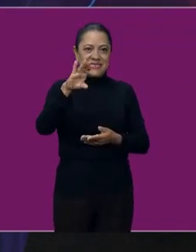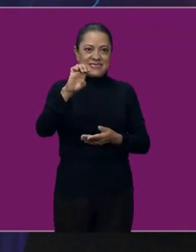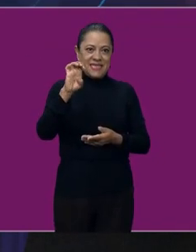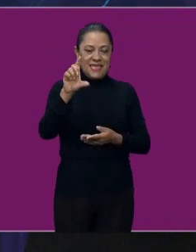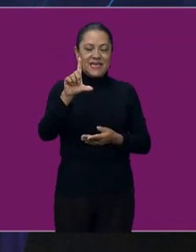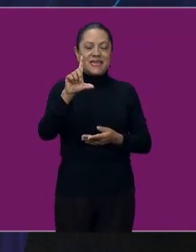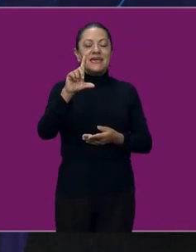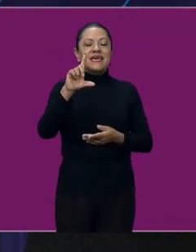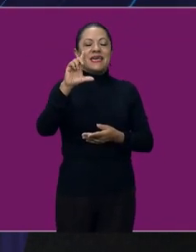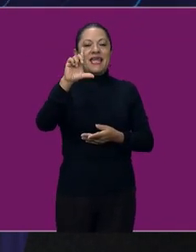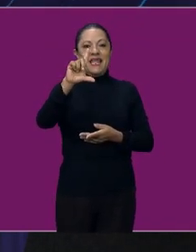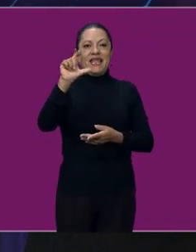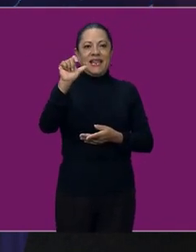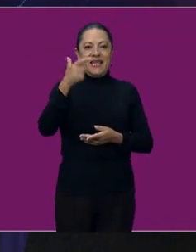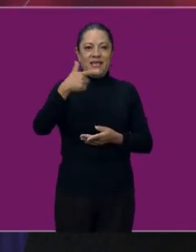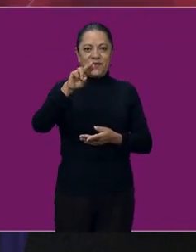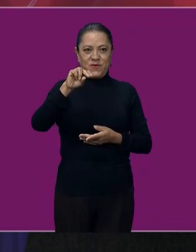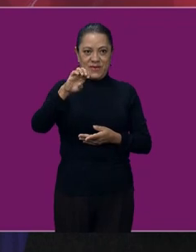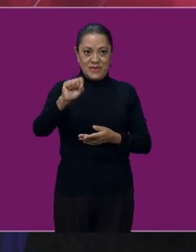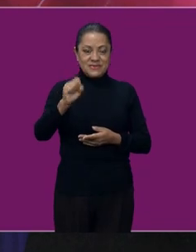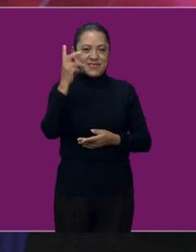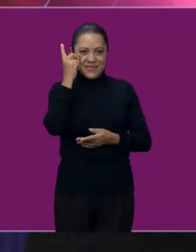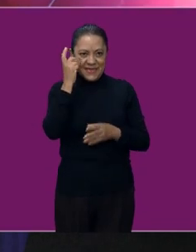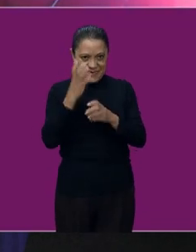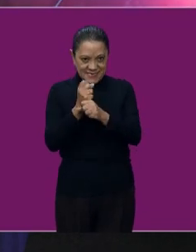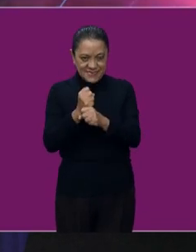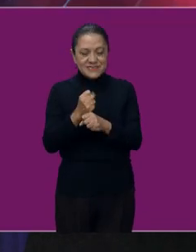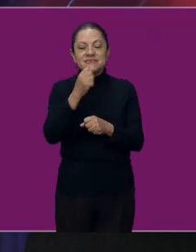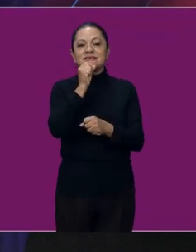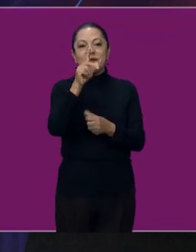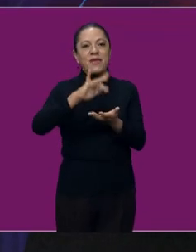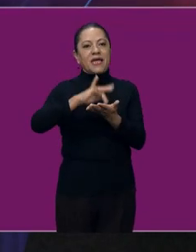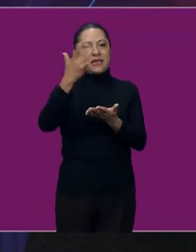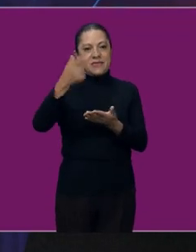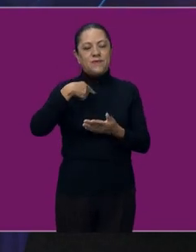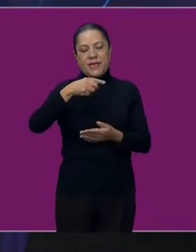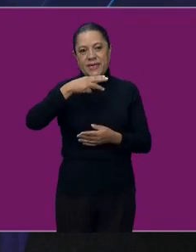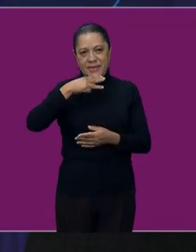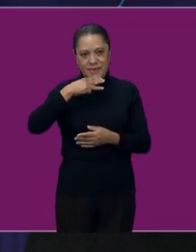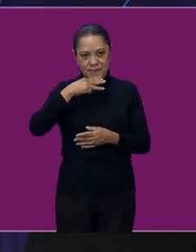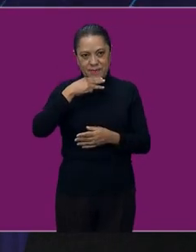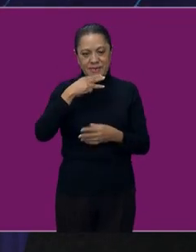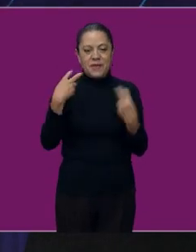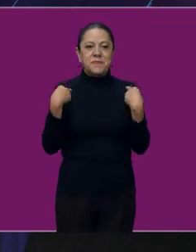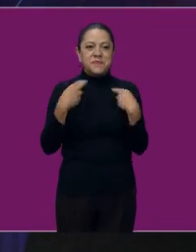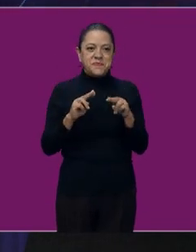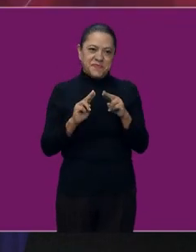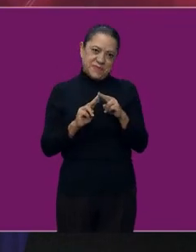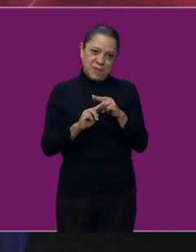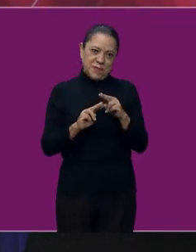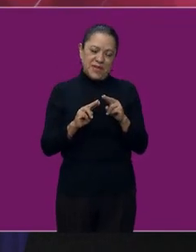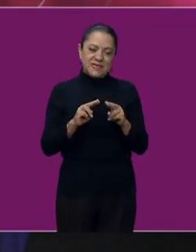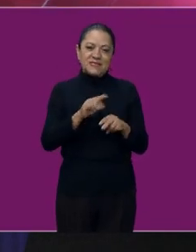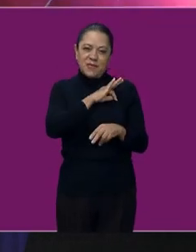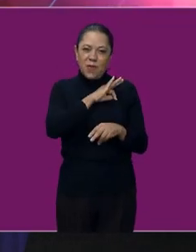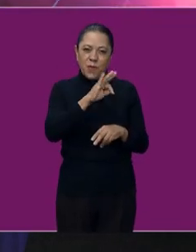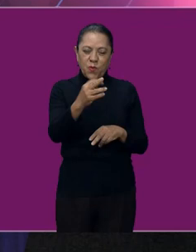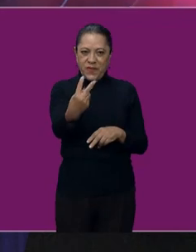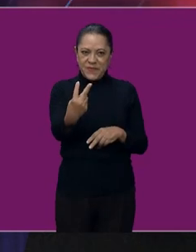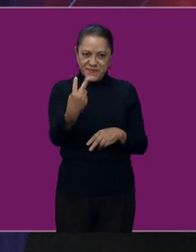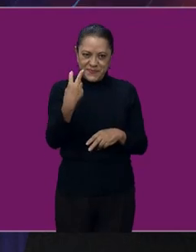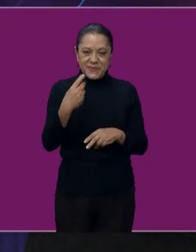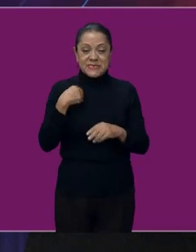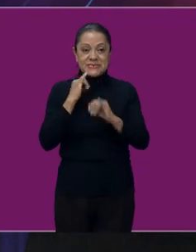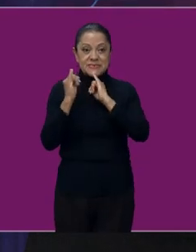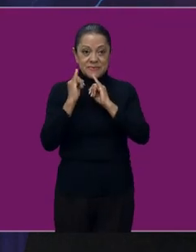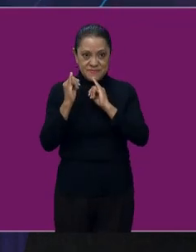lengua de señas mexicanas y también también agradecemos a elvira chong que también es maestra y que ya la pueden estar apreciando pues la